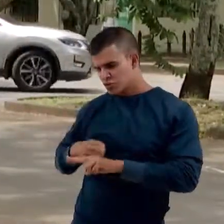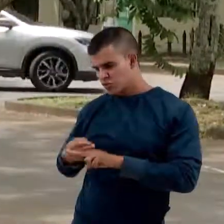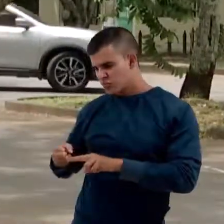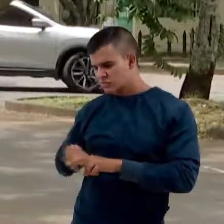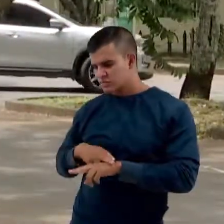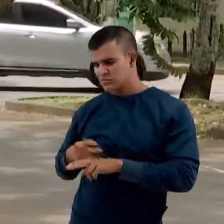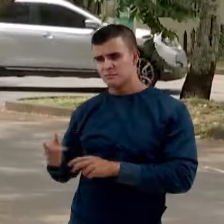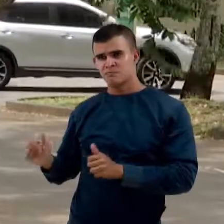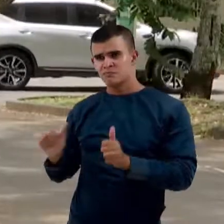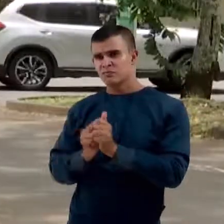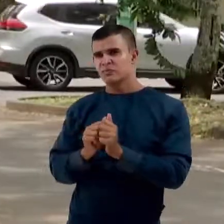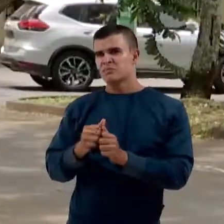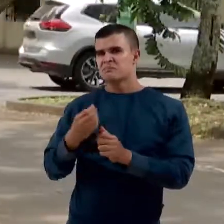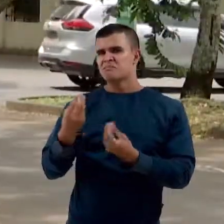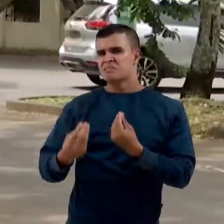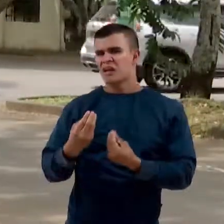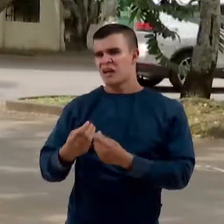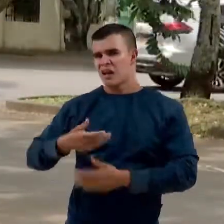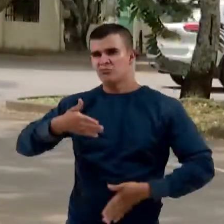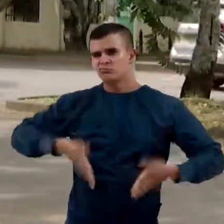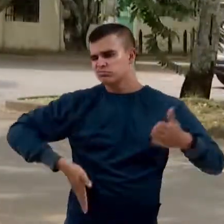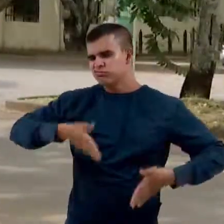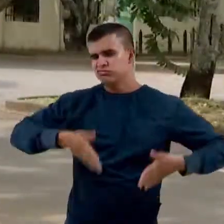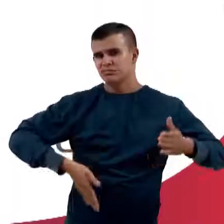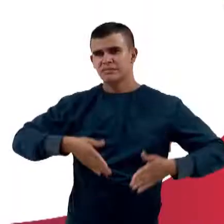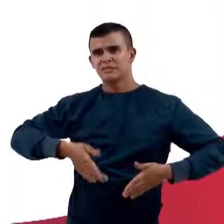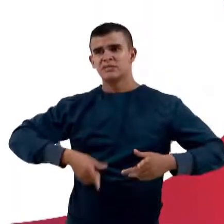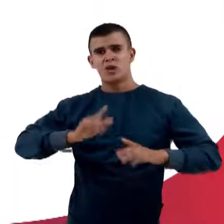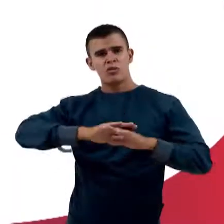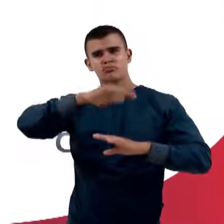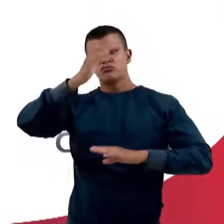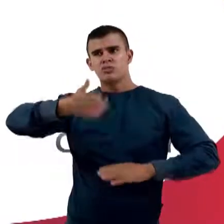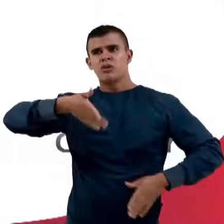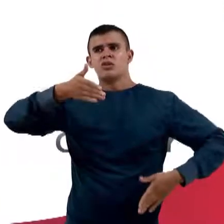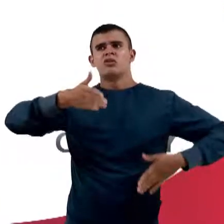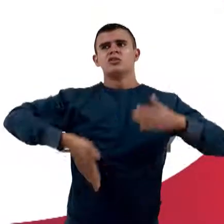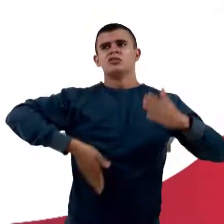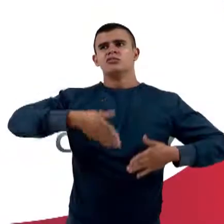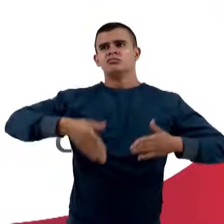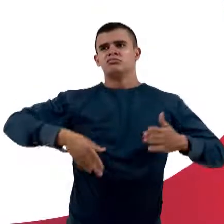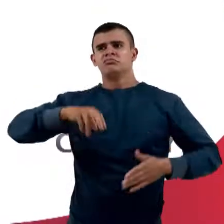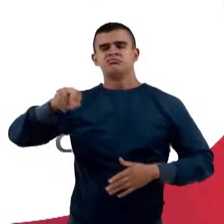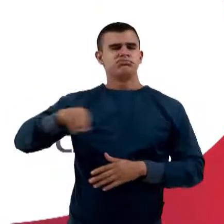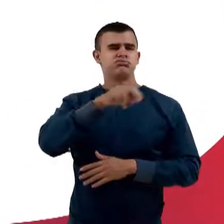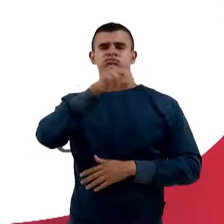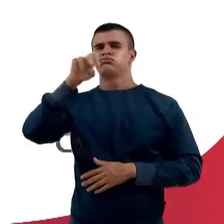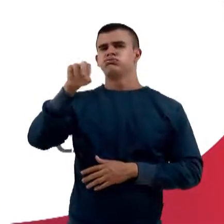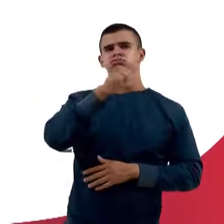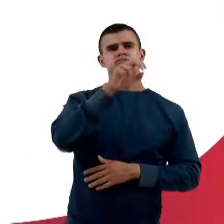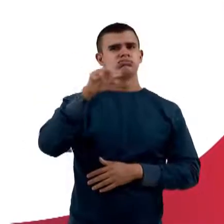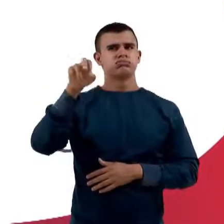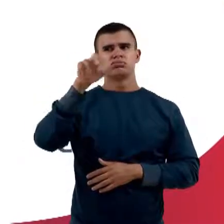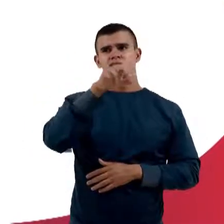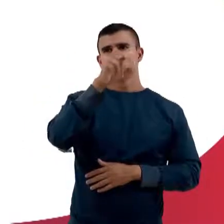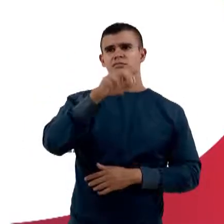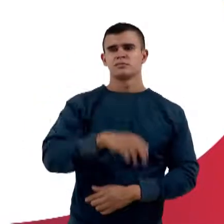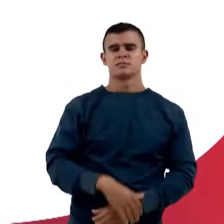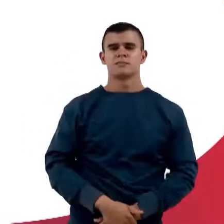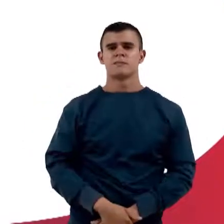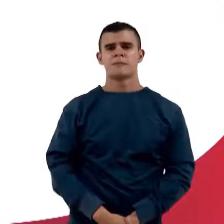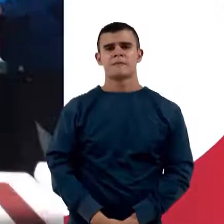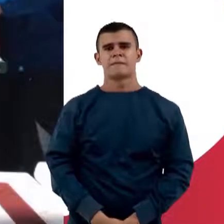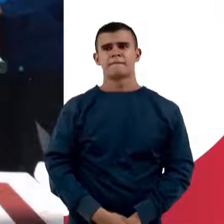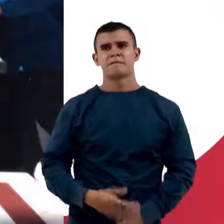Sofía, que nació con una discapacidad. Entonces, con la familia empezamos a correr con un coche, entonces yo corro con